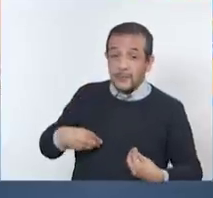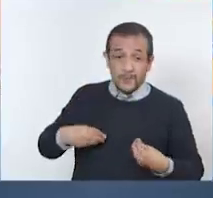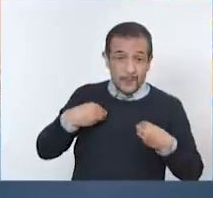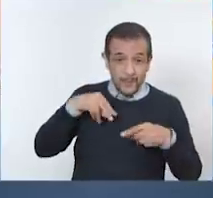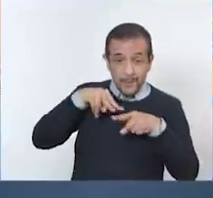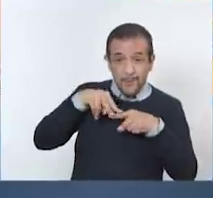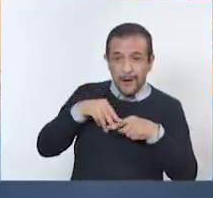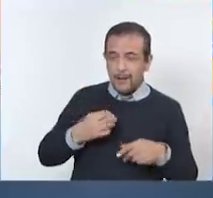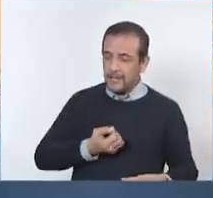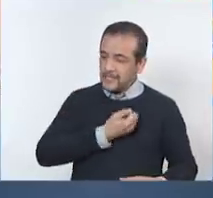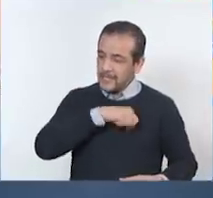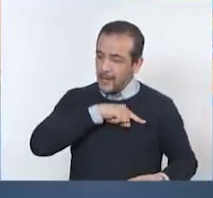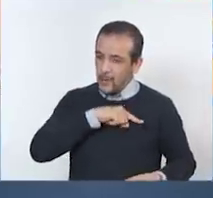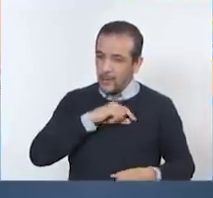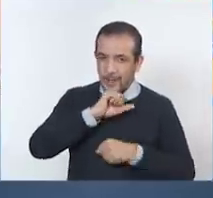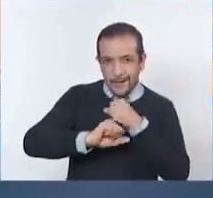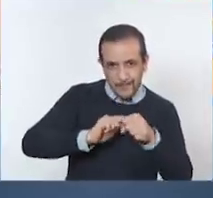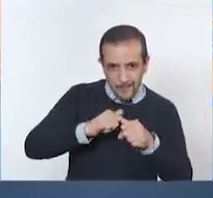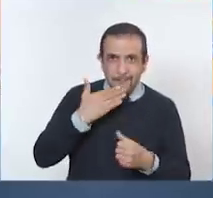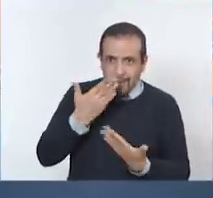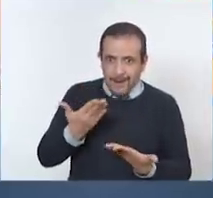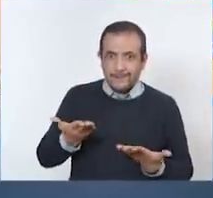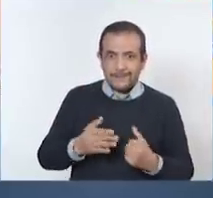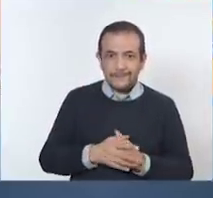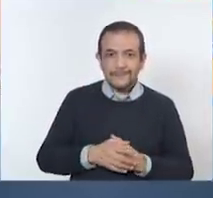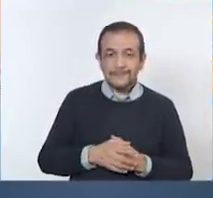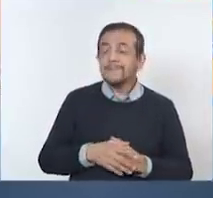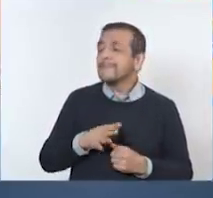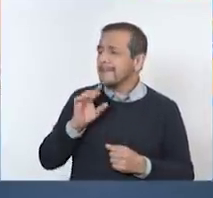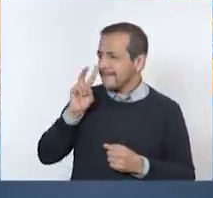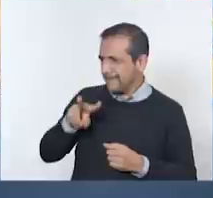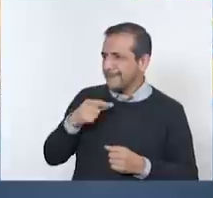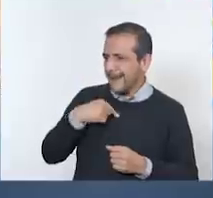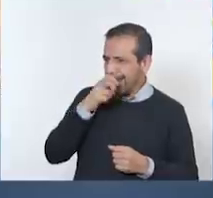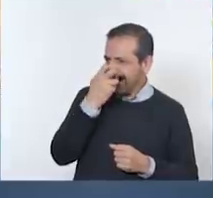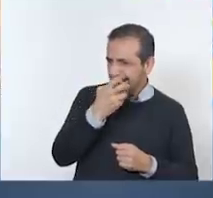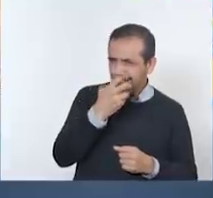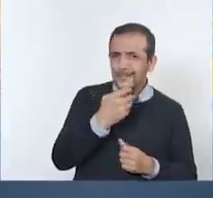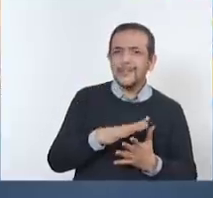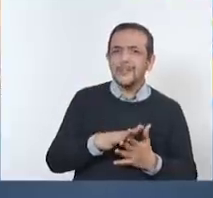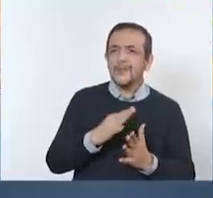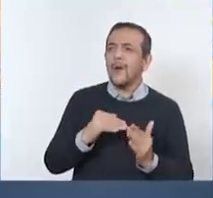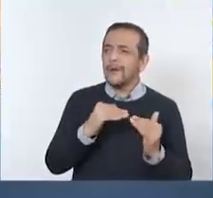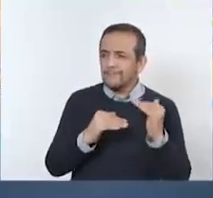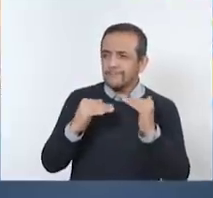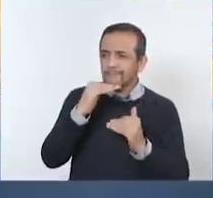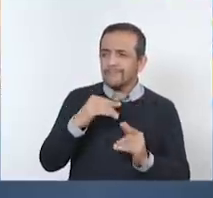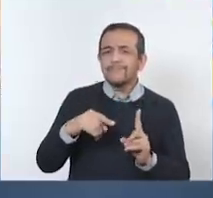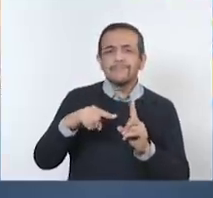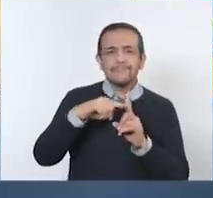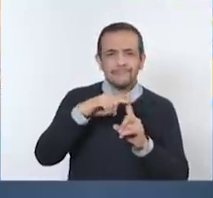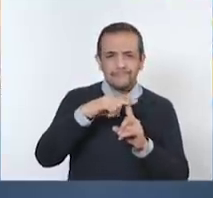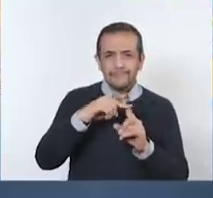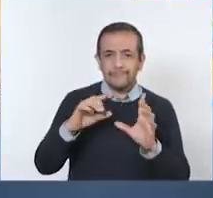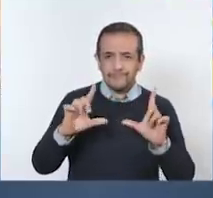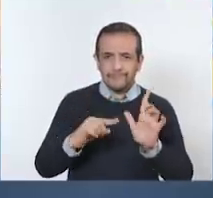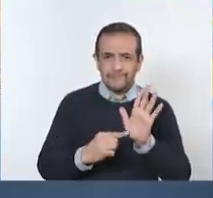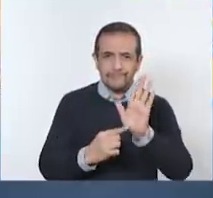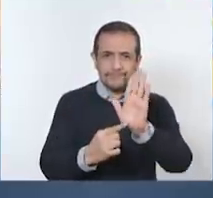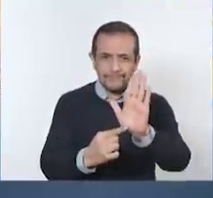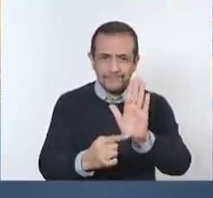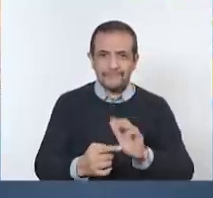sanos. Y lo mejor, los vamos a escuchar cantar. Muy bien. Definitivamente es una consecuencia positiva. Positiva. Entonces, la